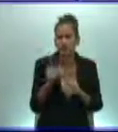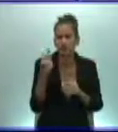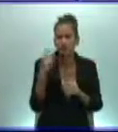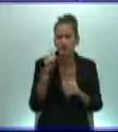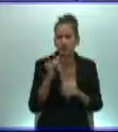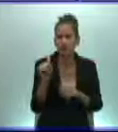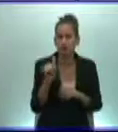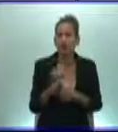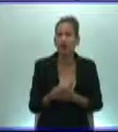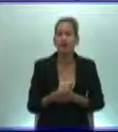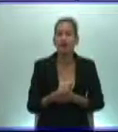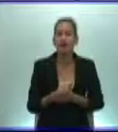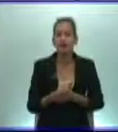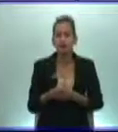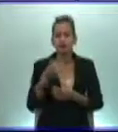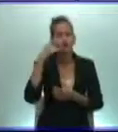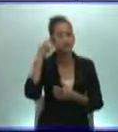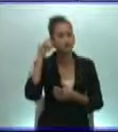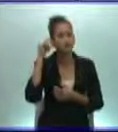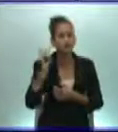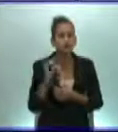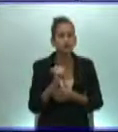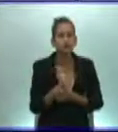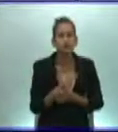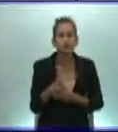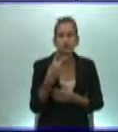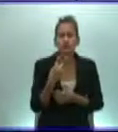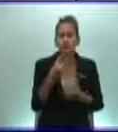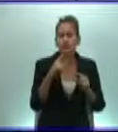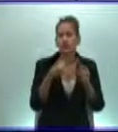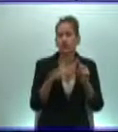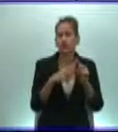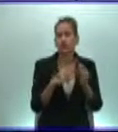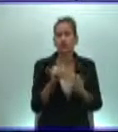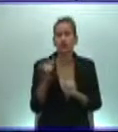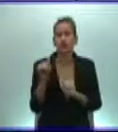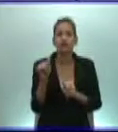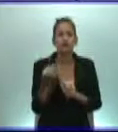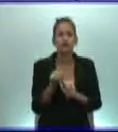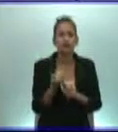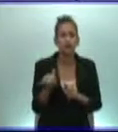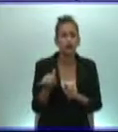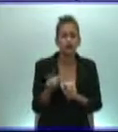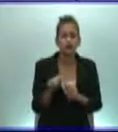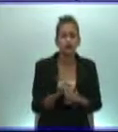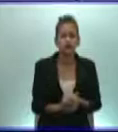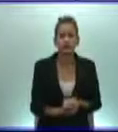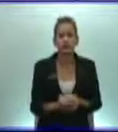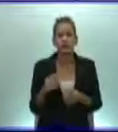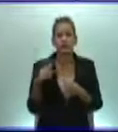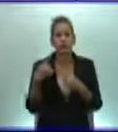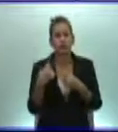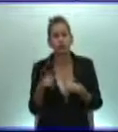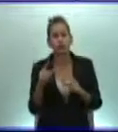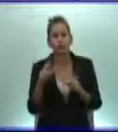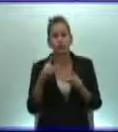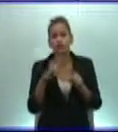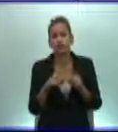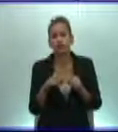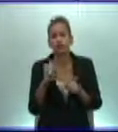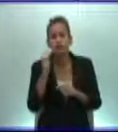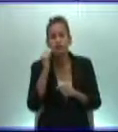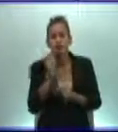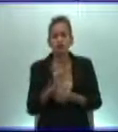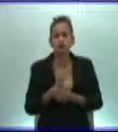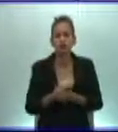iguales? Sí, tenemos entonces dos ángulos respectivamente iguales y otros dos ángulos más.